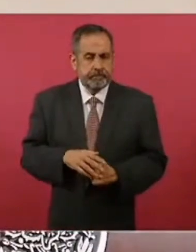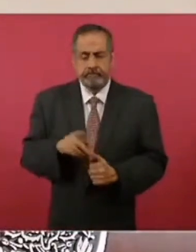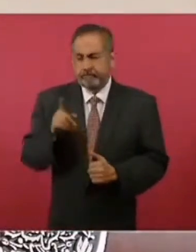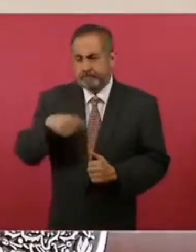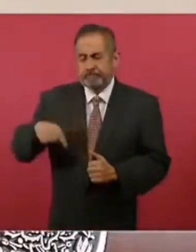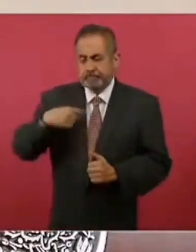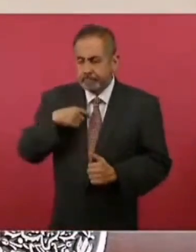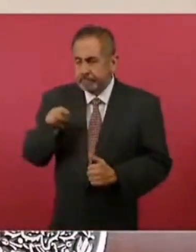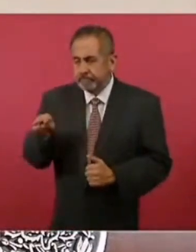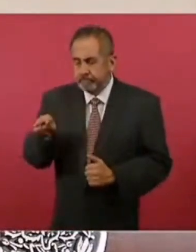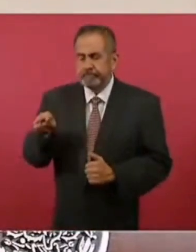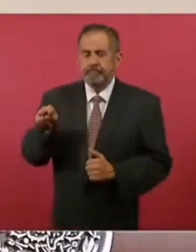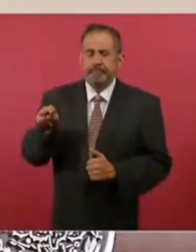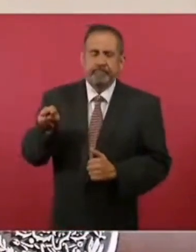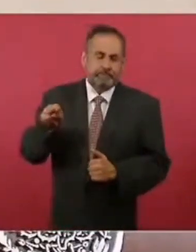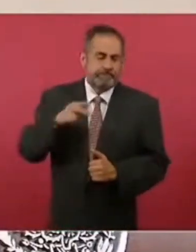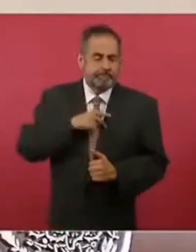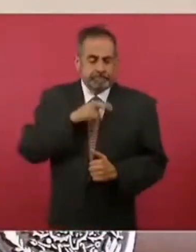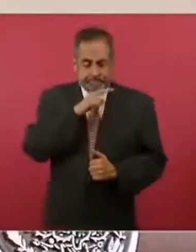preocupar